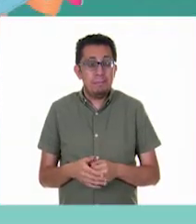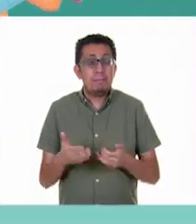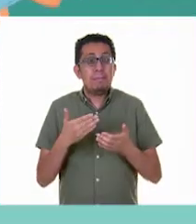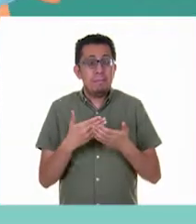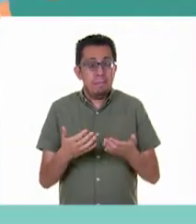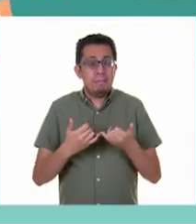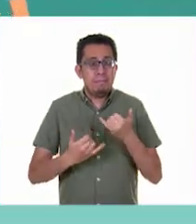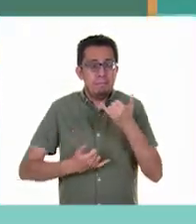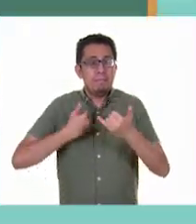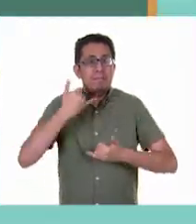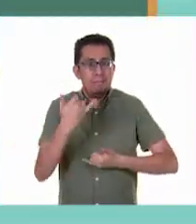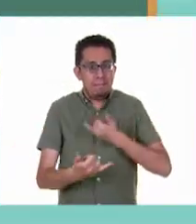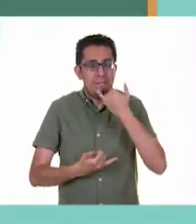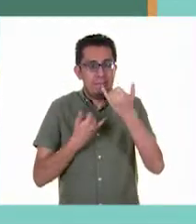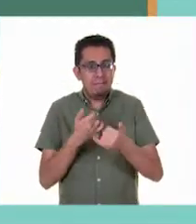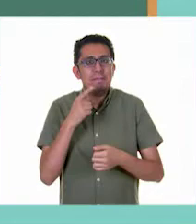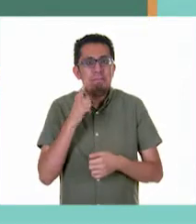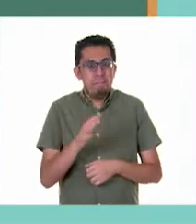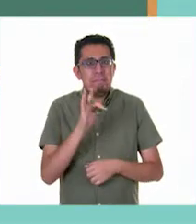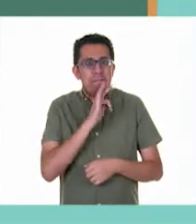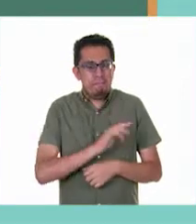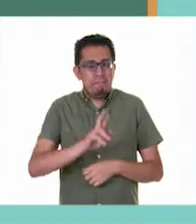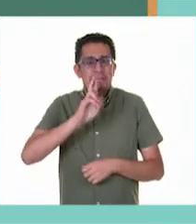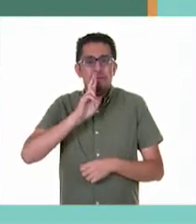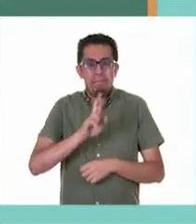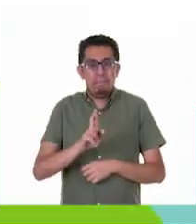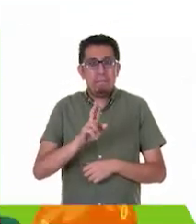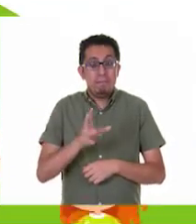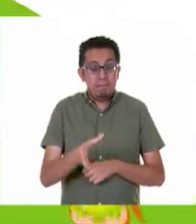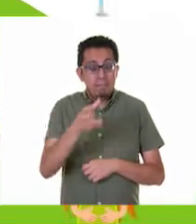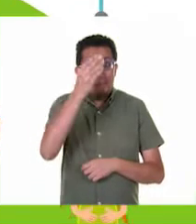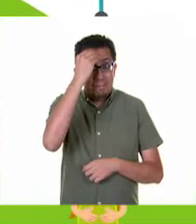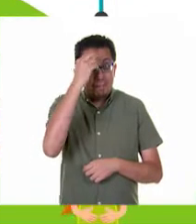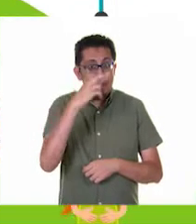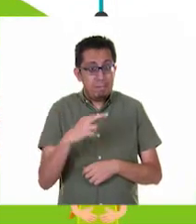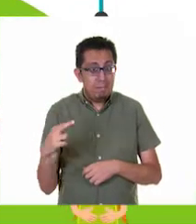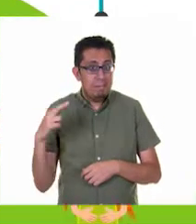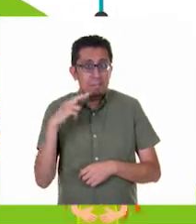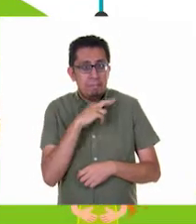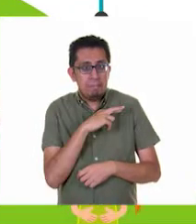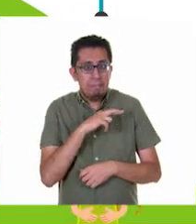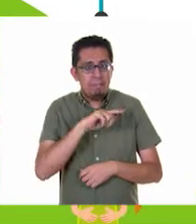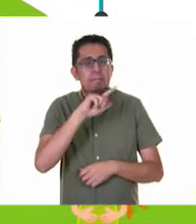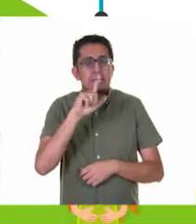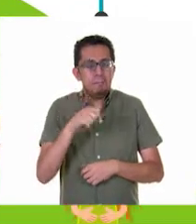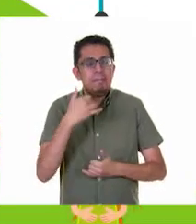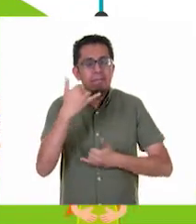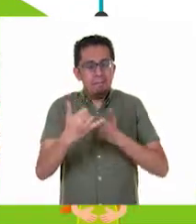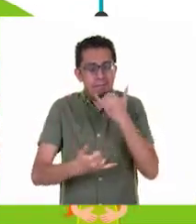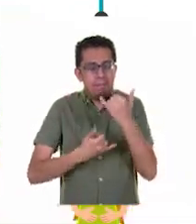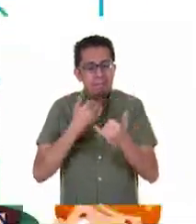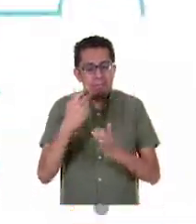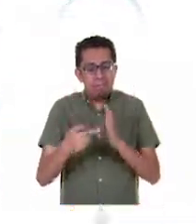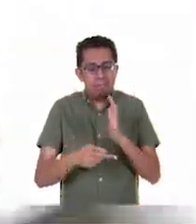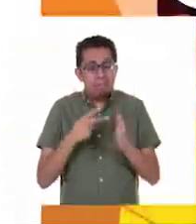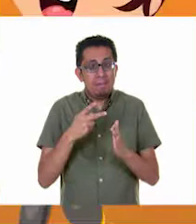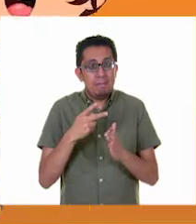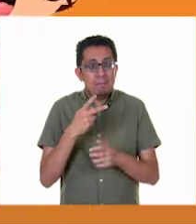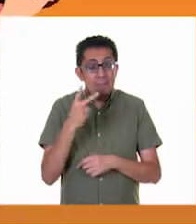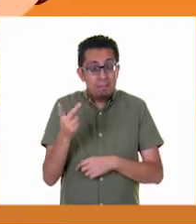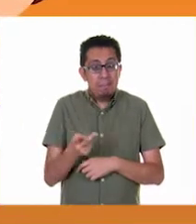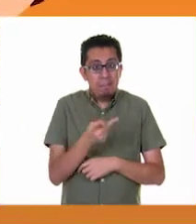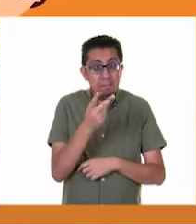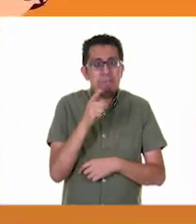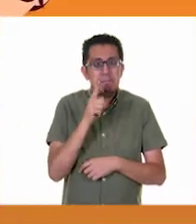Momento de jugar, tiempo de contestar. Aprende rápido y vuelve a jugar. Responde